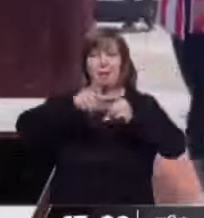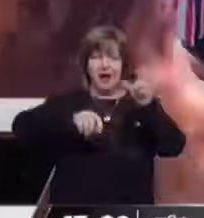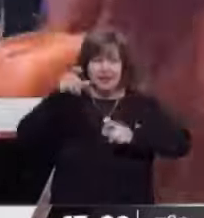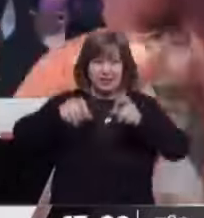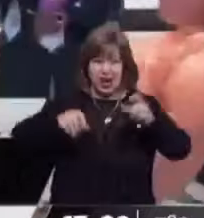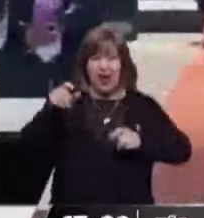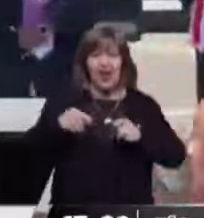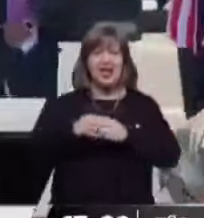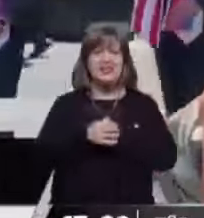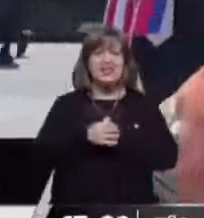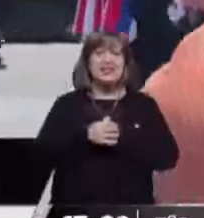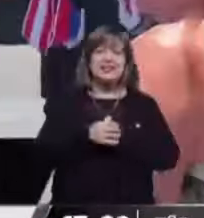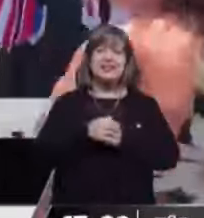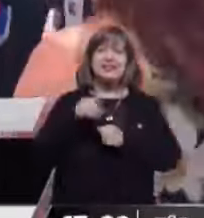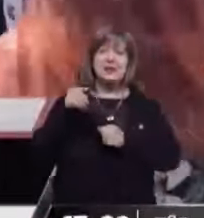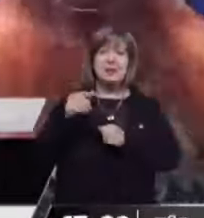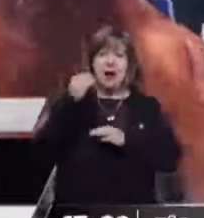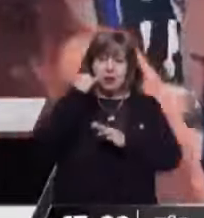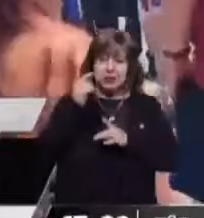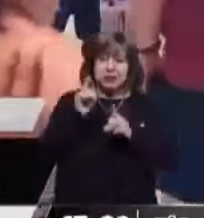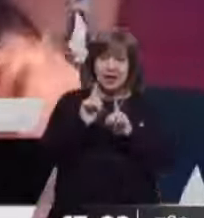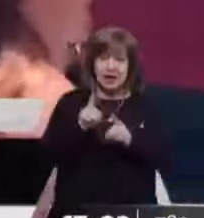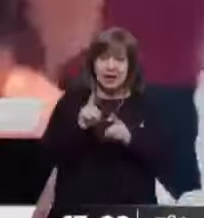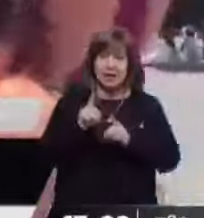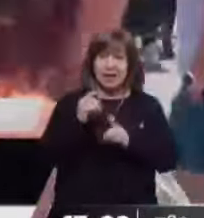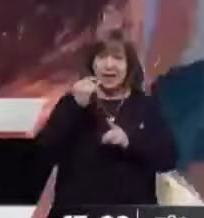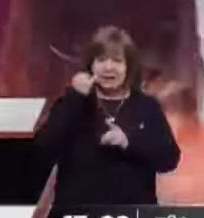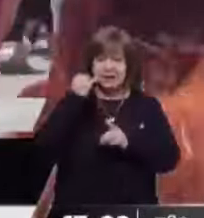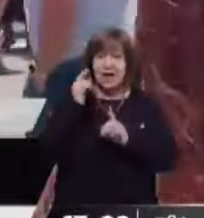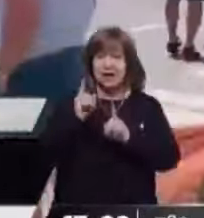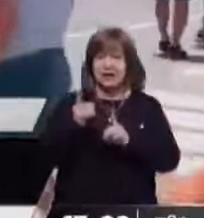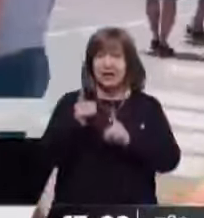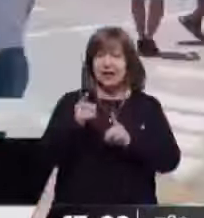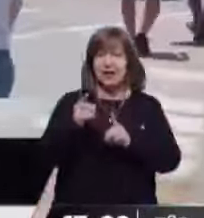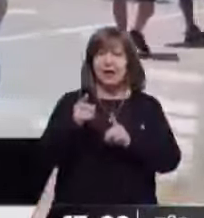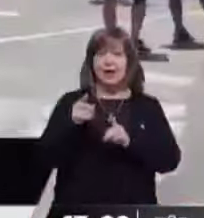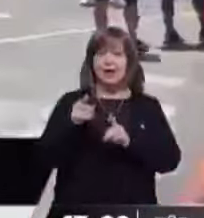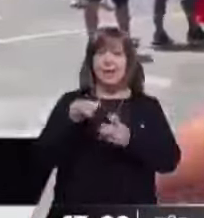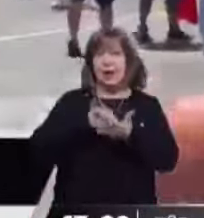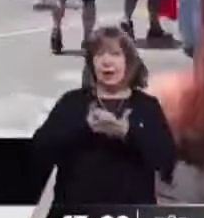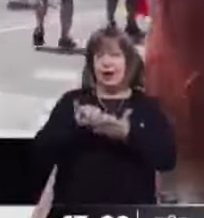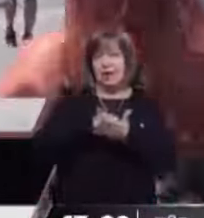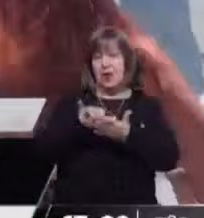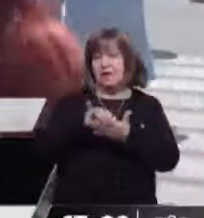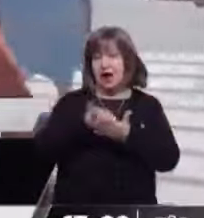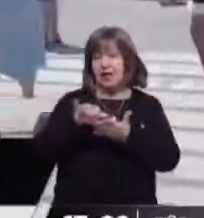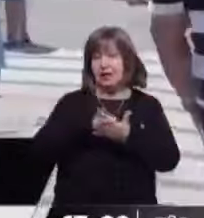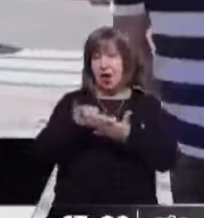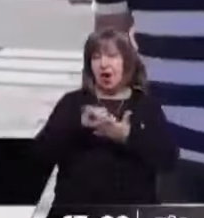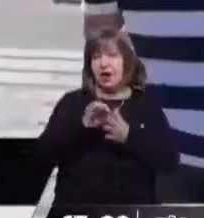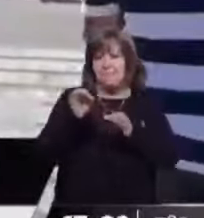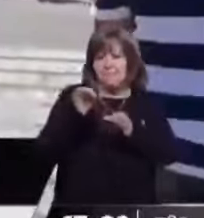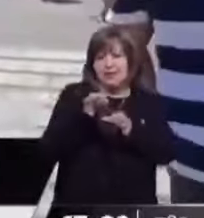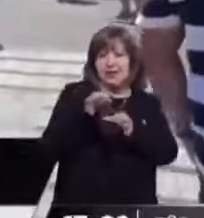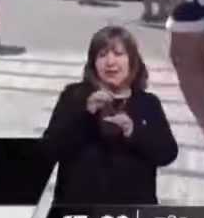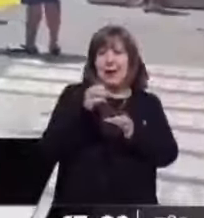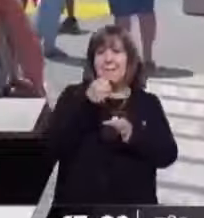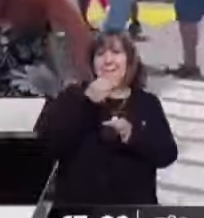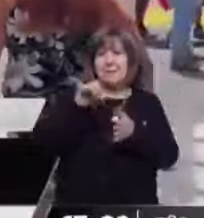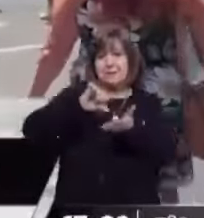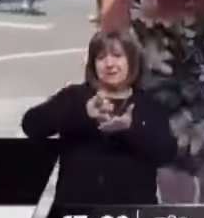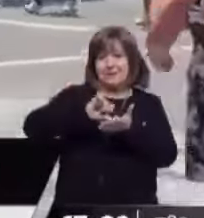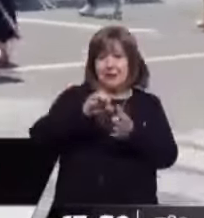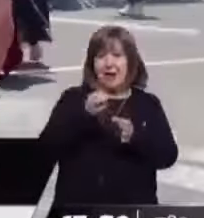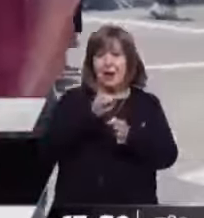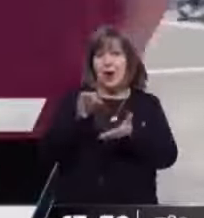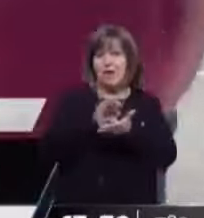pero del mundo. Ayer, es la capital, por eso te digo, es el corazón del corazón, porque es el corazón de Nueva York, que a la vez, ¿no?